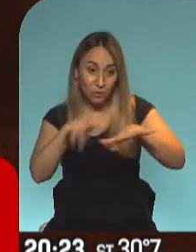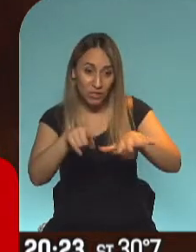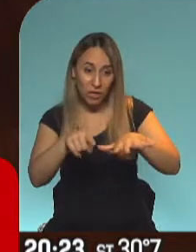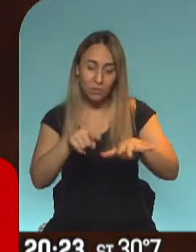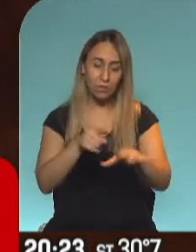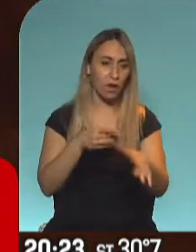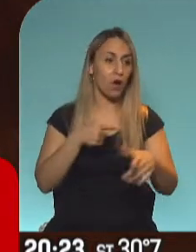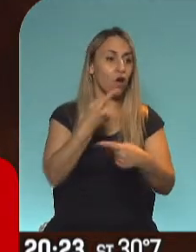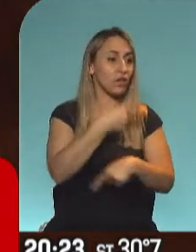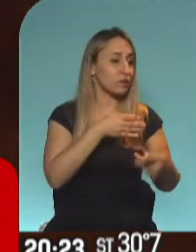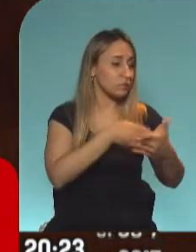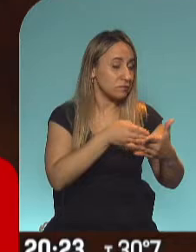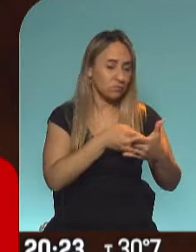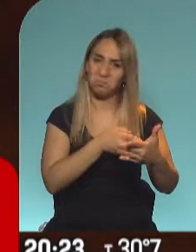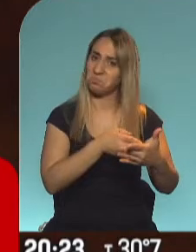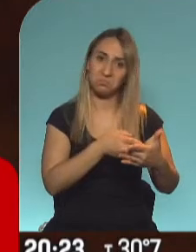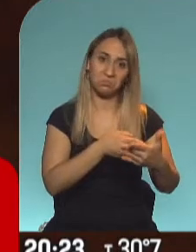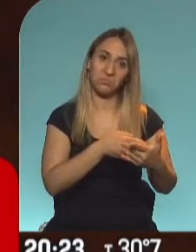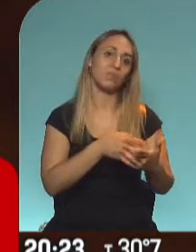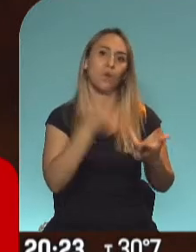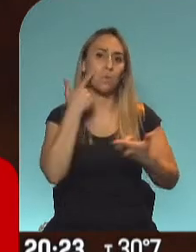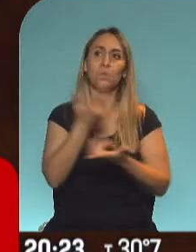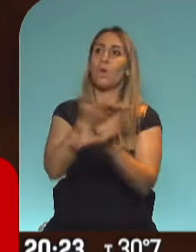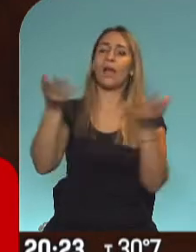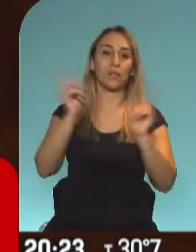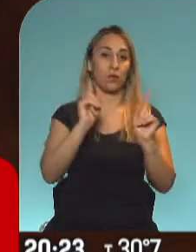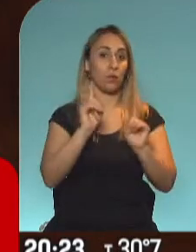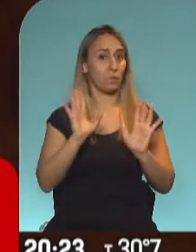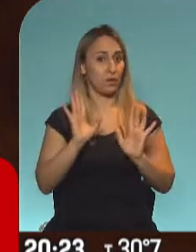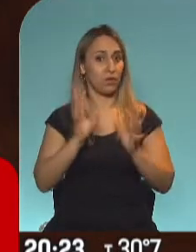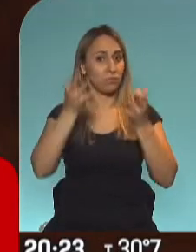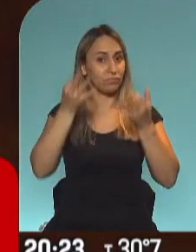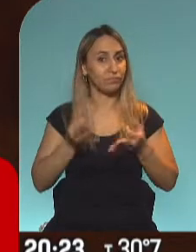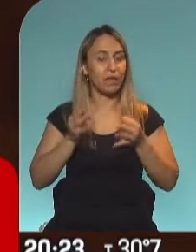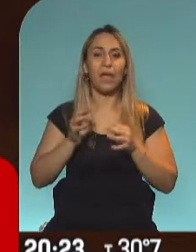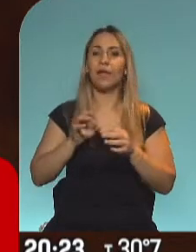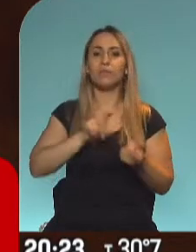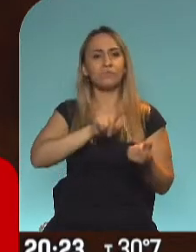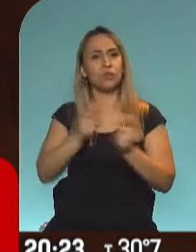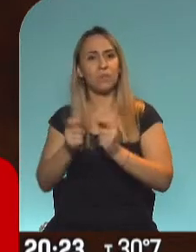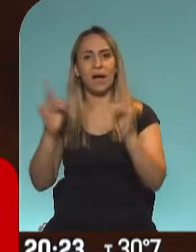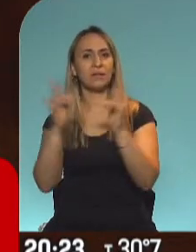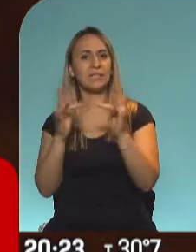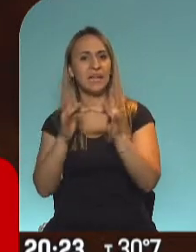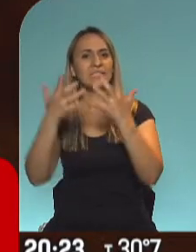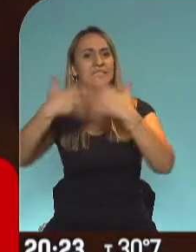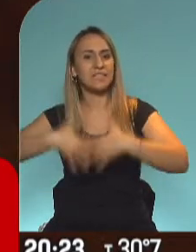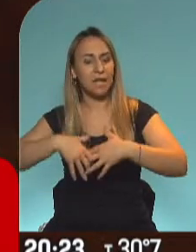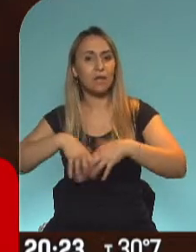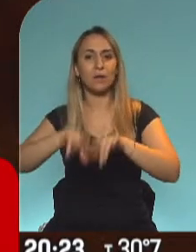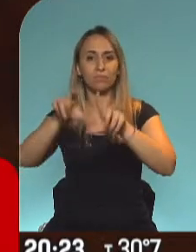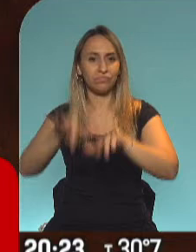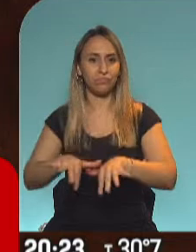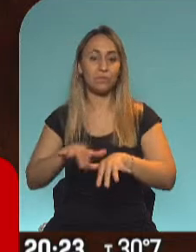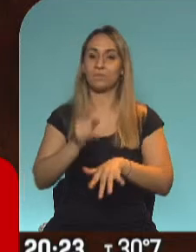cosas, porque si bien no son tan visibles, estamos digitalizando toda la red de atención desde la receta